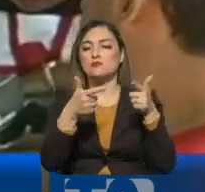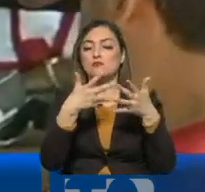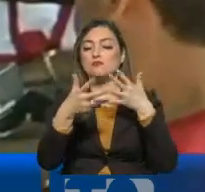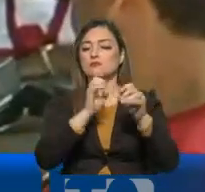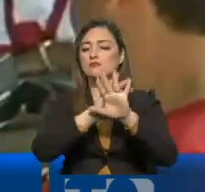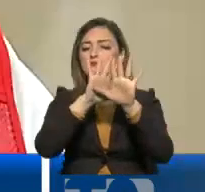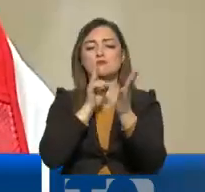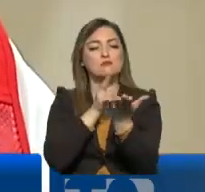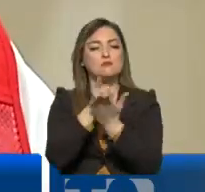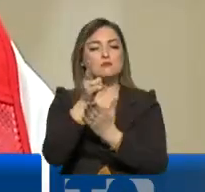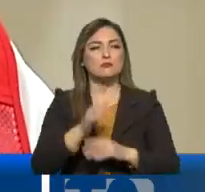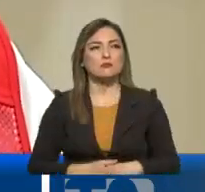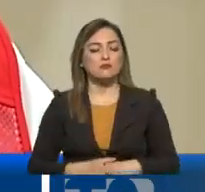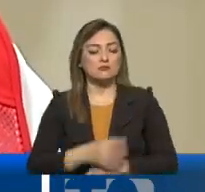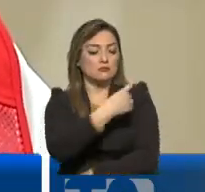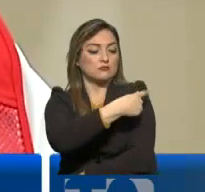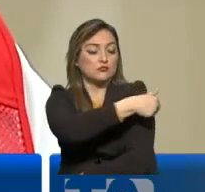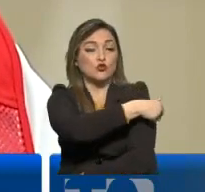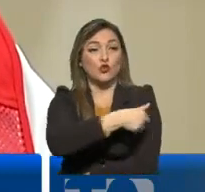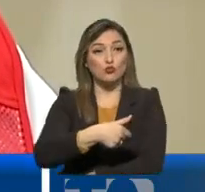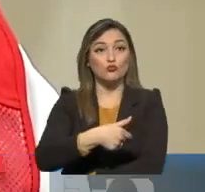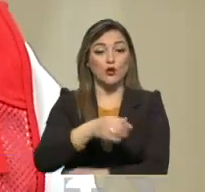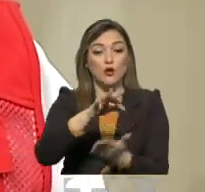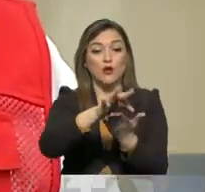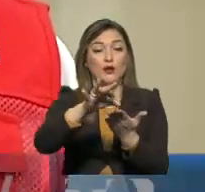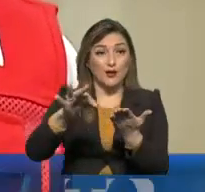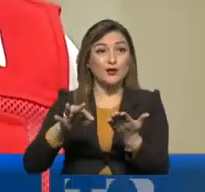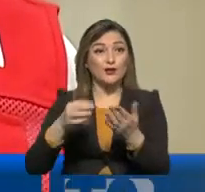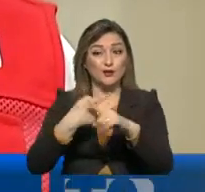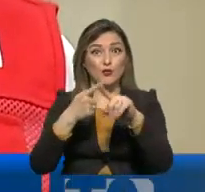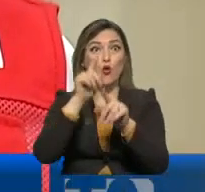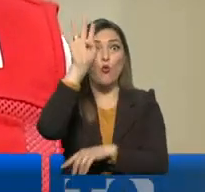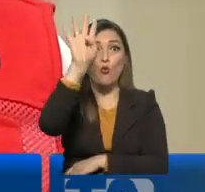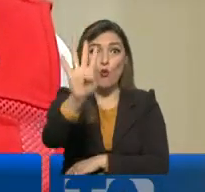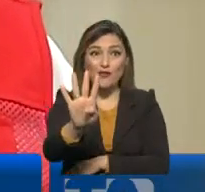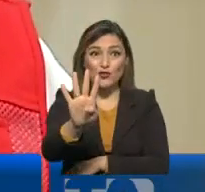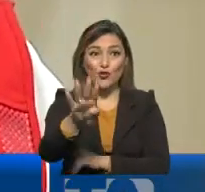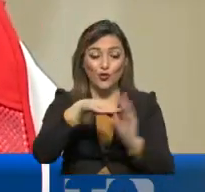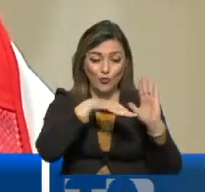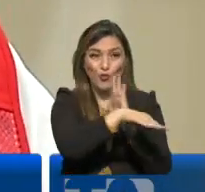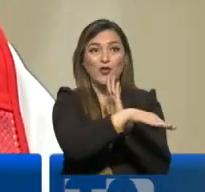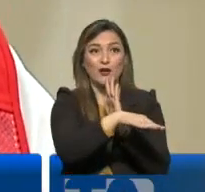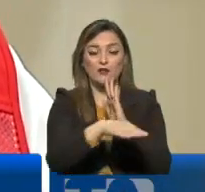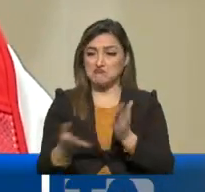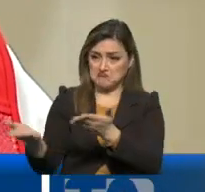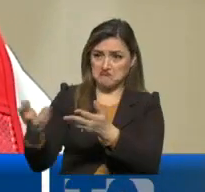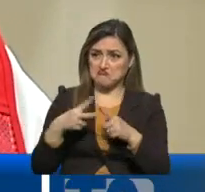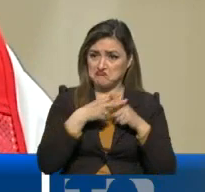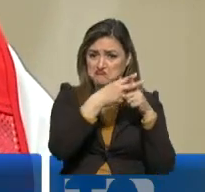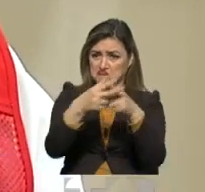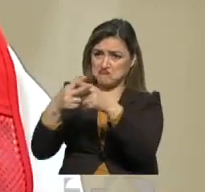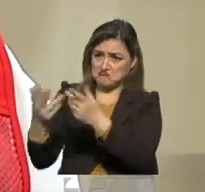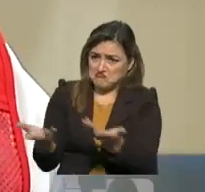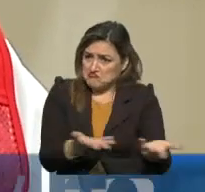disposición su contingente. Tenemos estratégicamente ubicado 4 bodegas zonales en cada una de las zonas geográficas del país que estarán